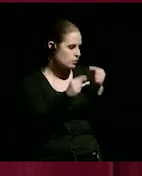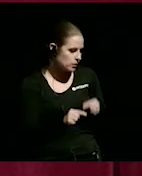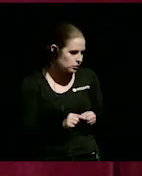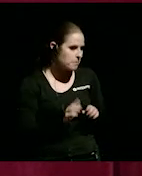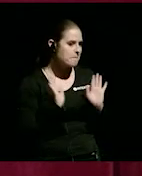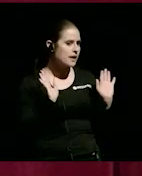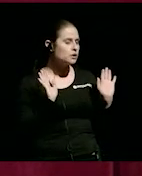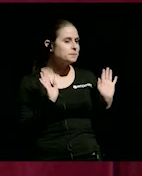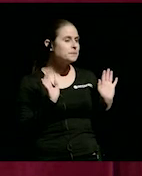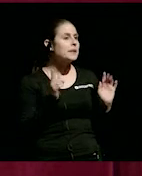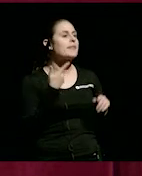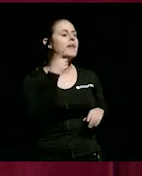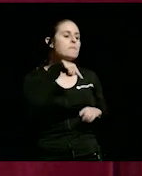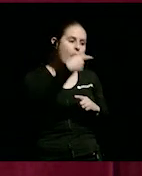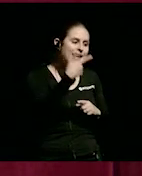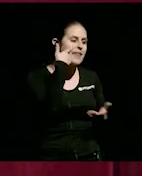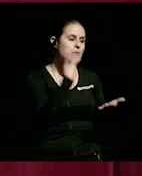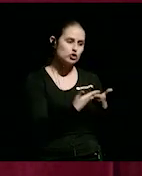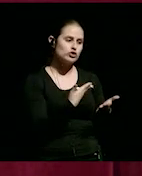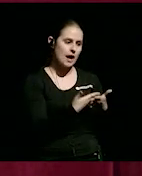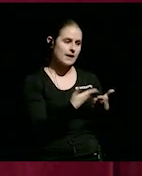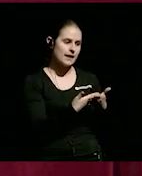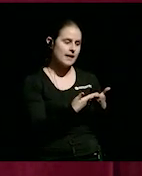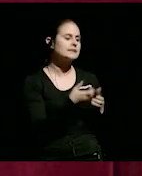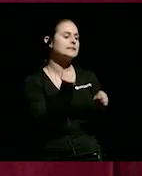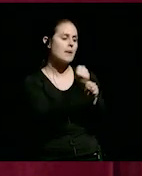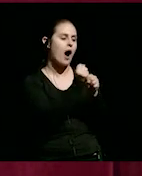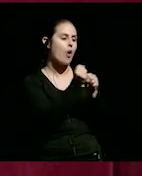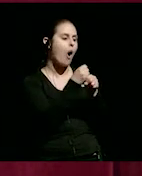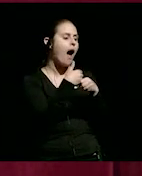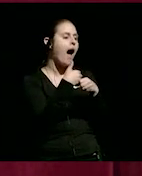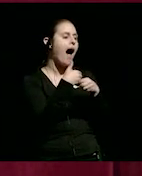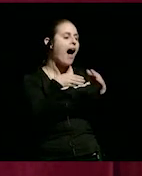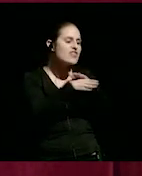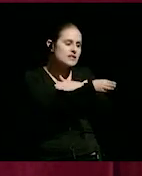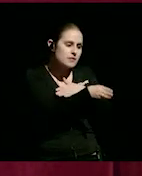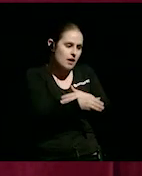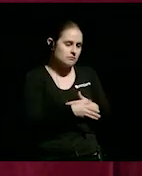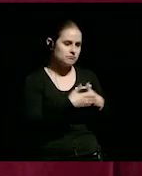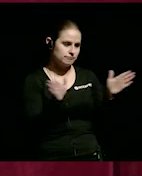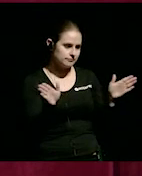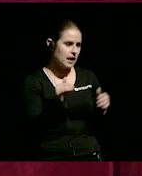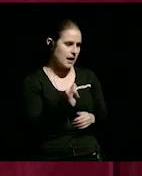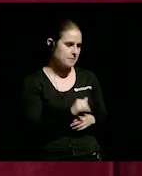pero sí que hay que demostrar que el trabajo es mucho más accesible, de la forma que sea.